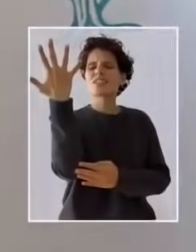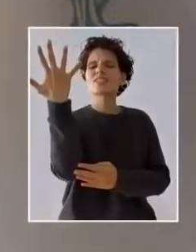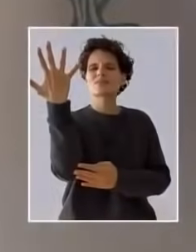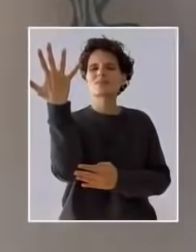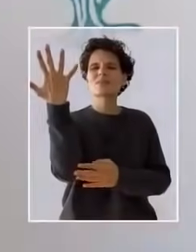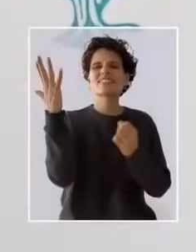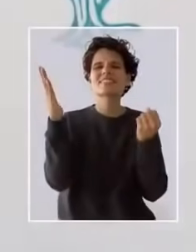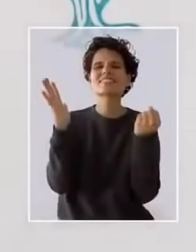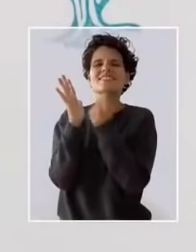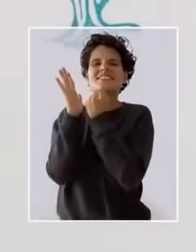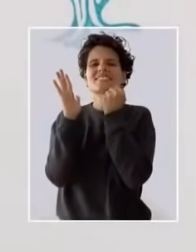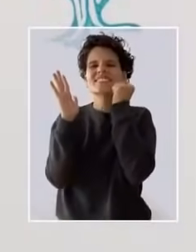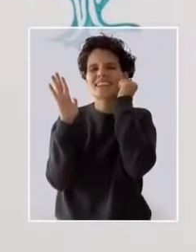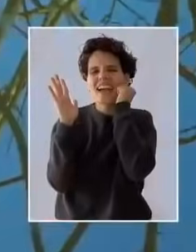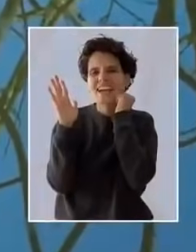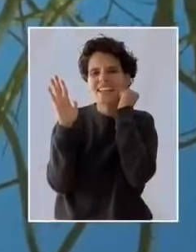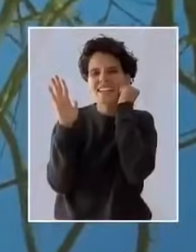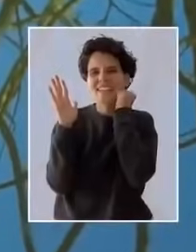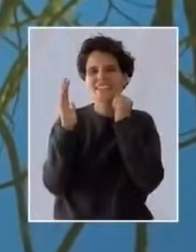que marcan con cariño.